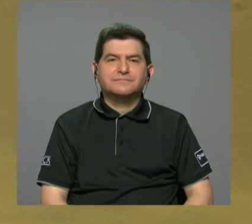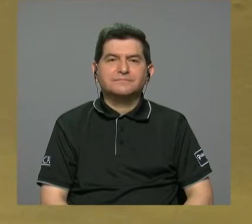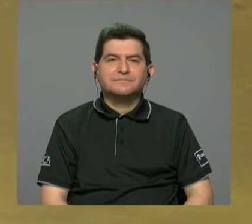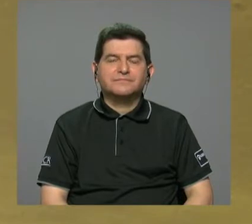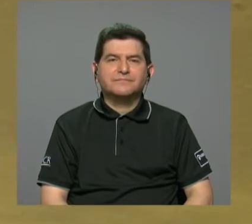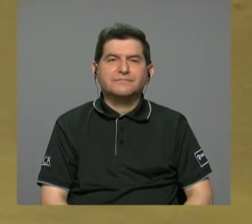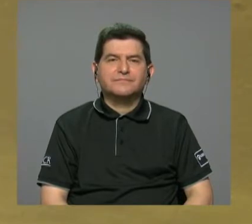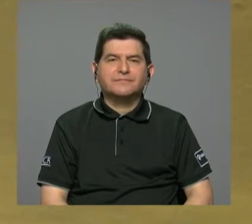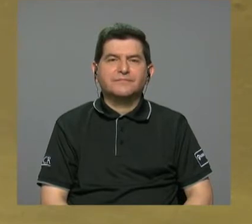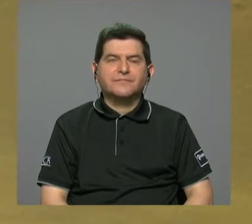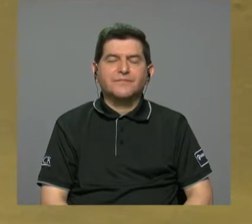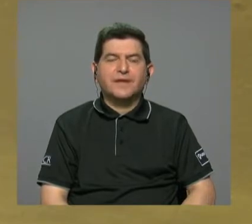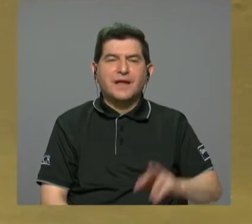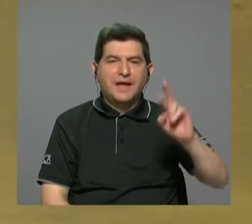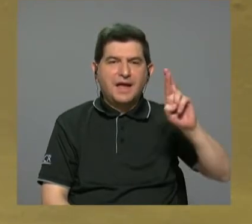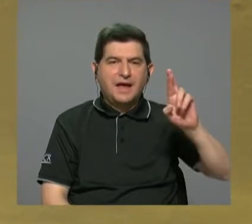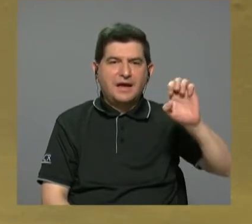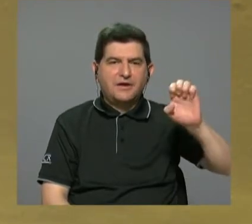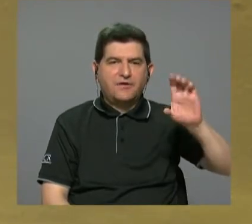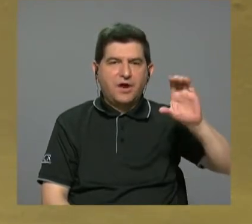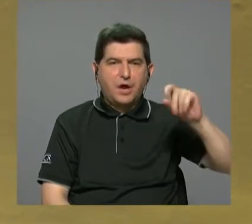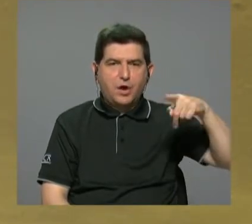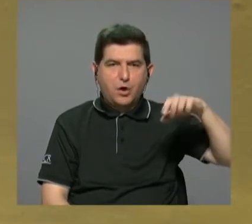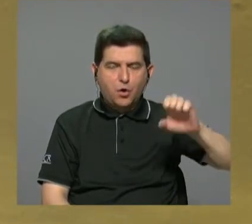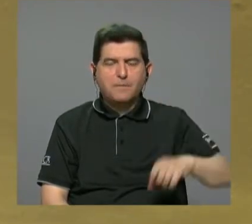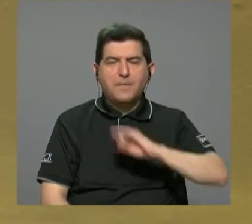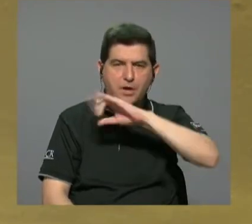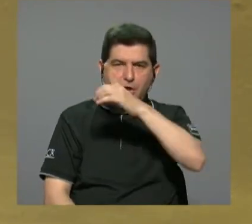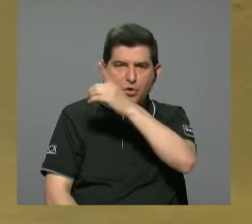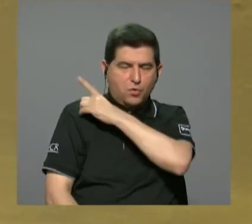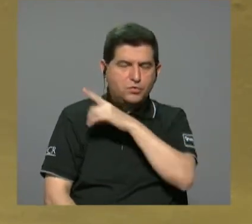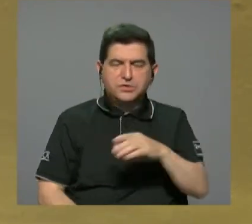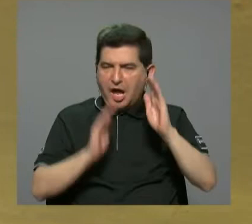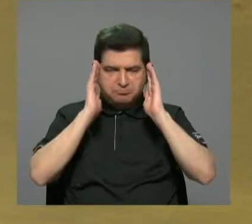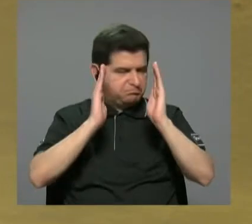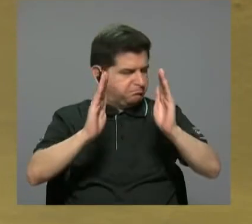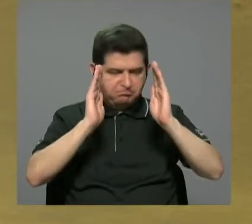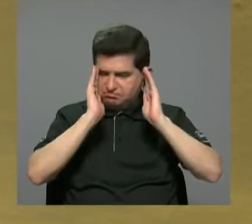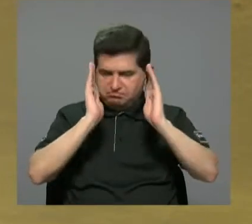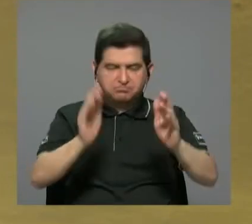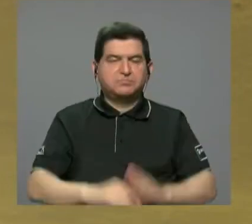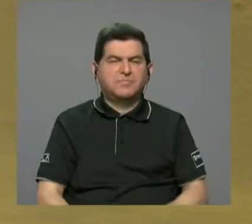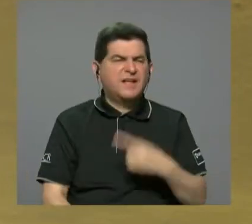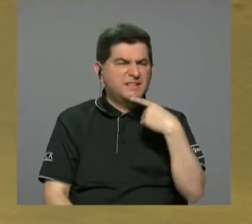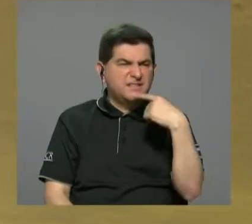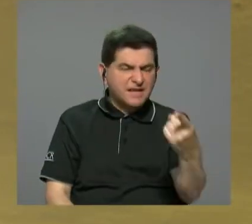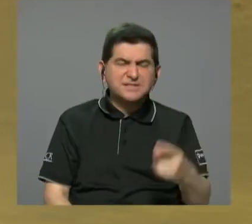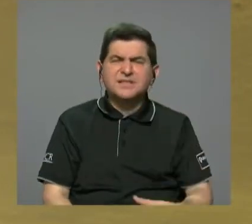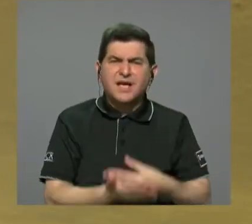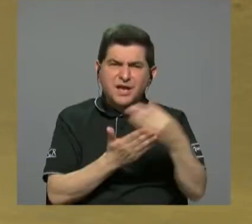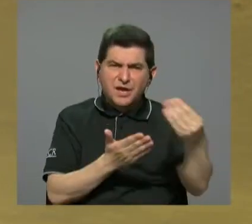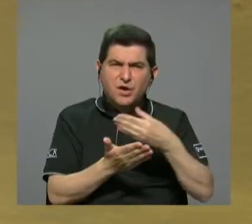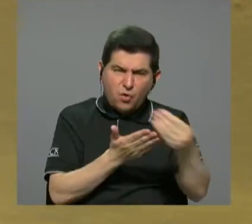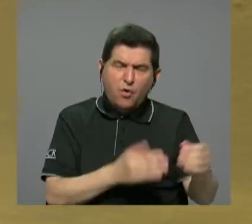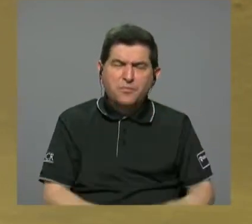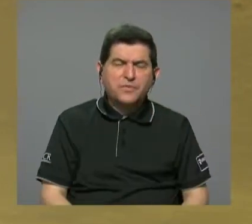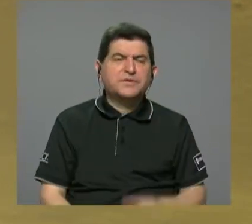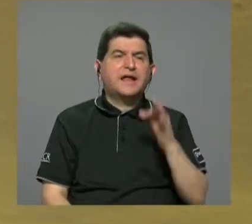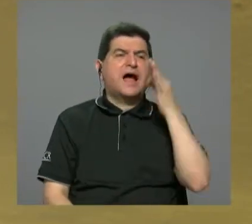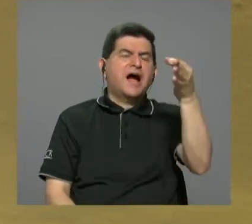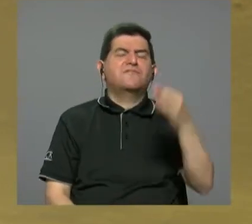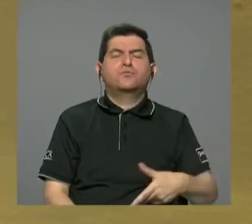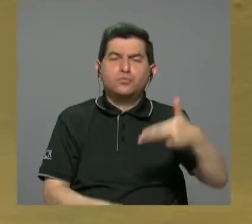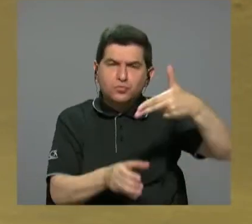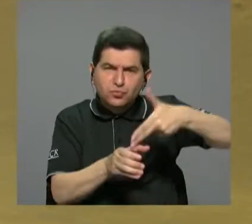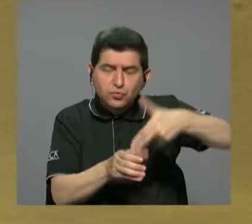que la Junta de Recope no le hizo caso a él, que él decía que había que comprar futuros de petróleo y